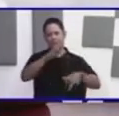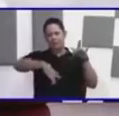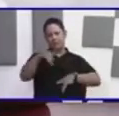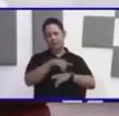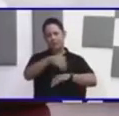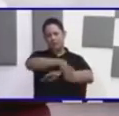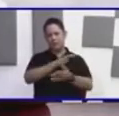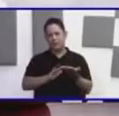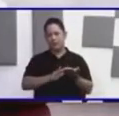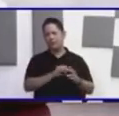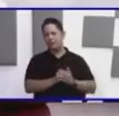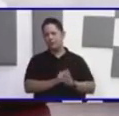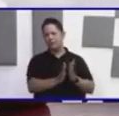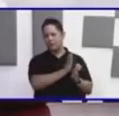se solicitó.